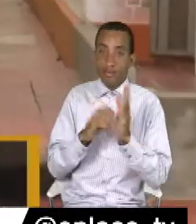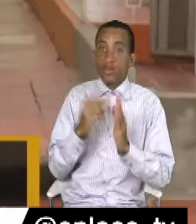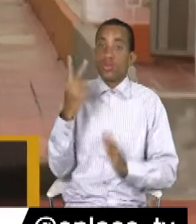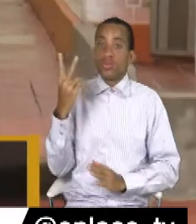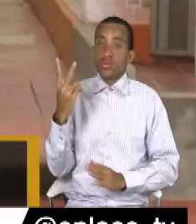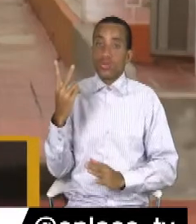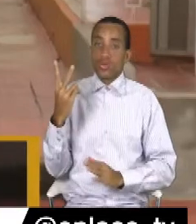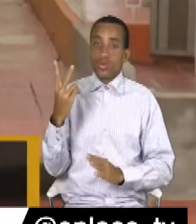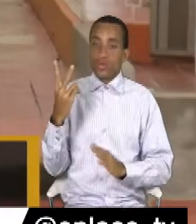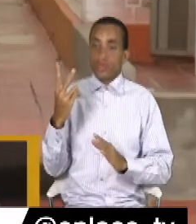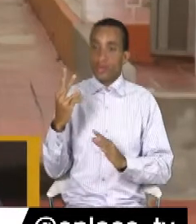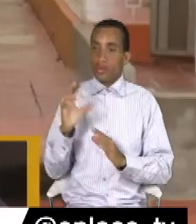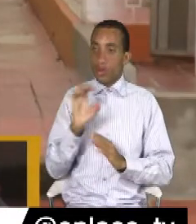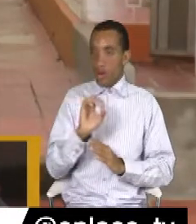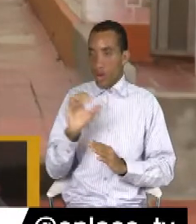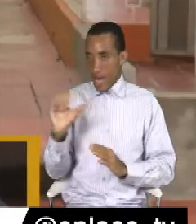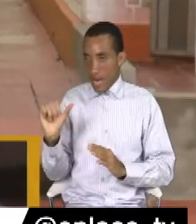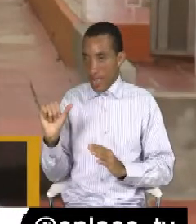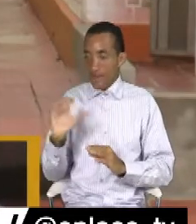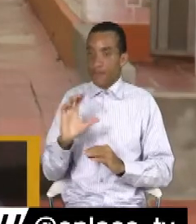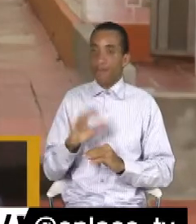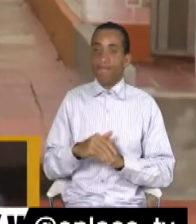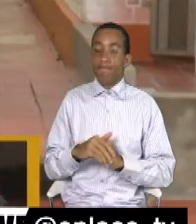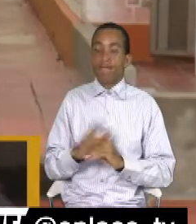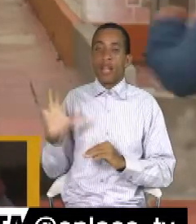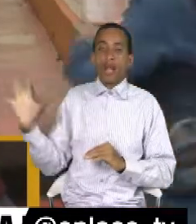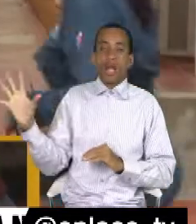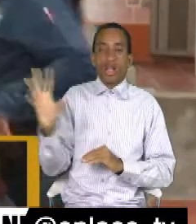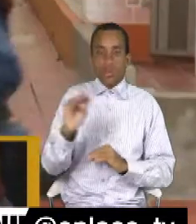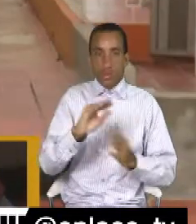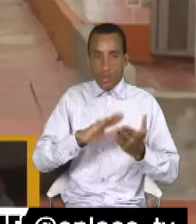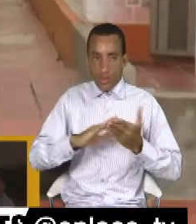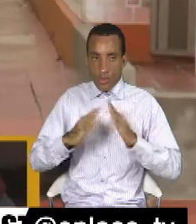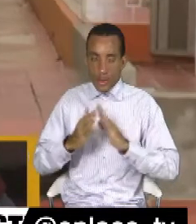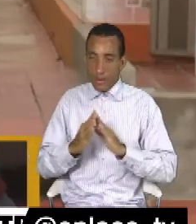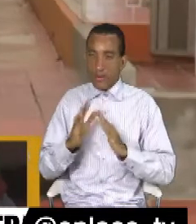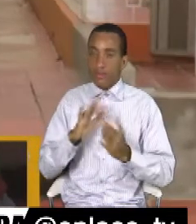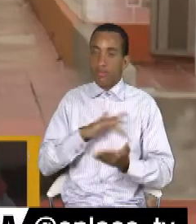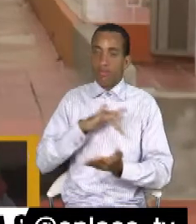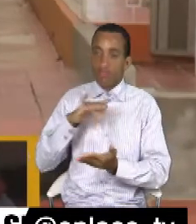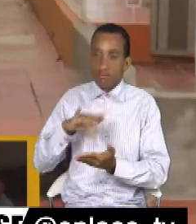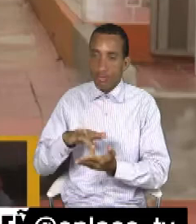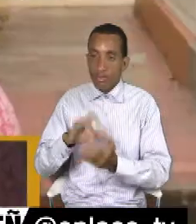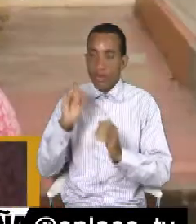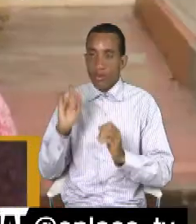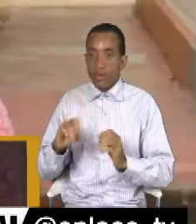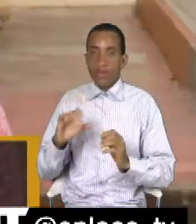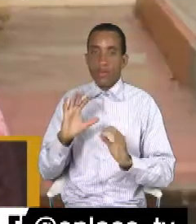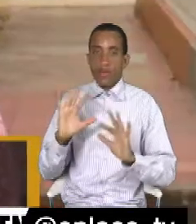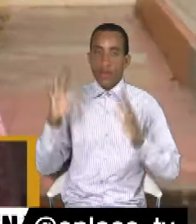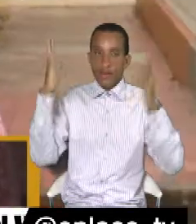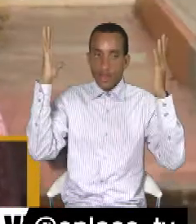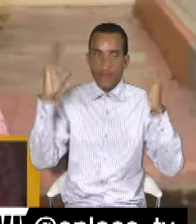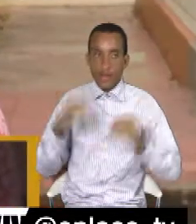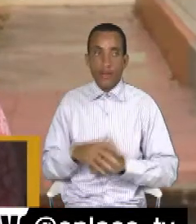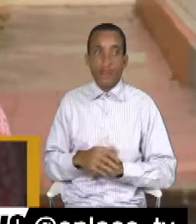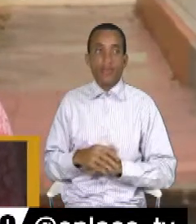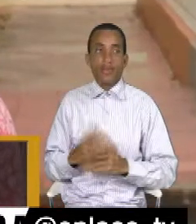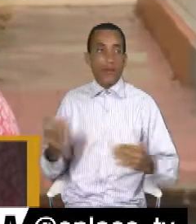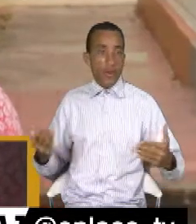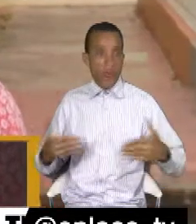por Parejas y la invitación es a toda la comunidad que haga presente de este festival. Sí, muy contento,